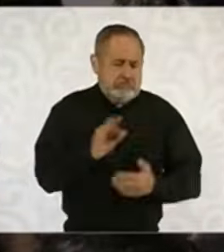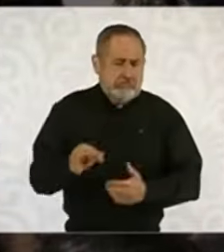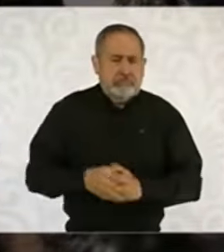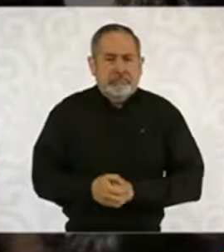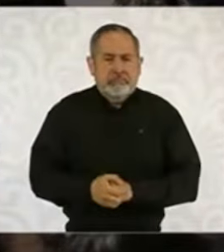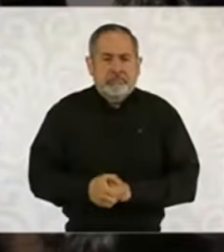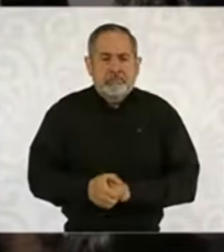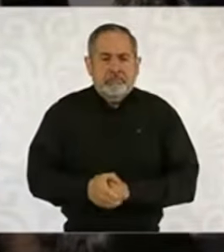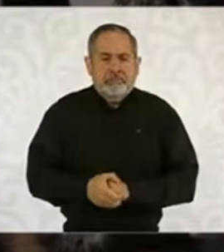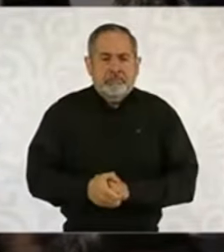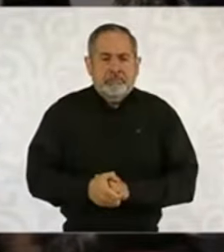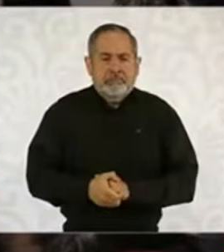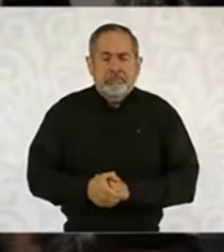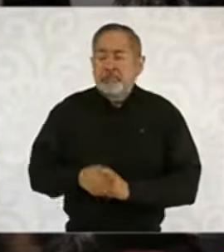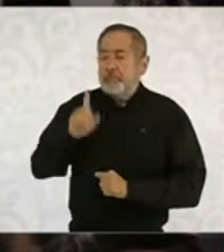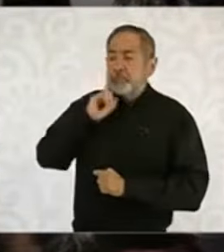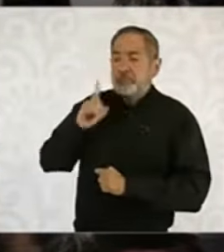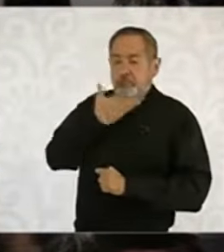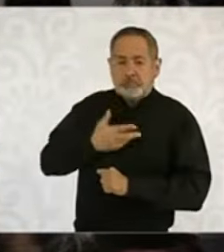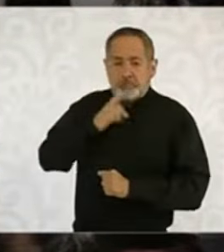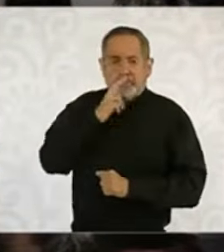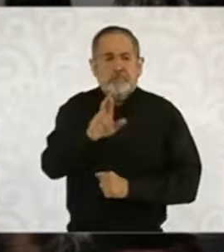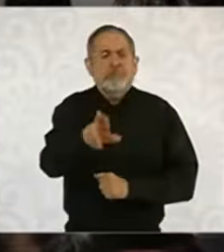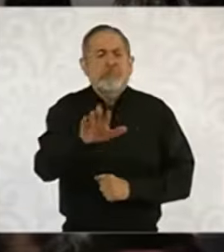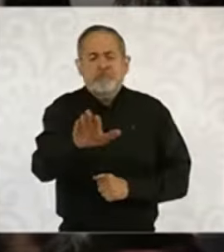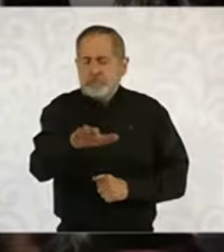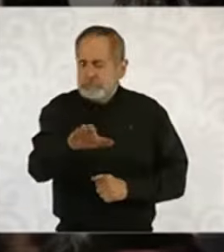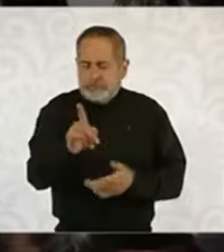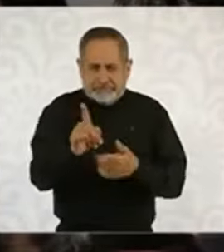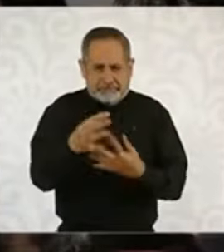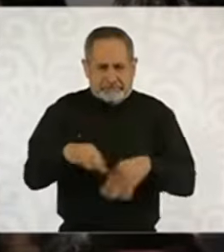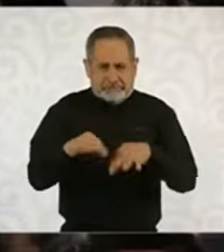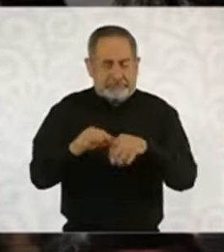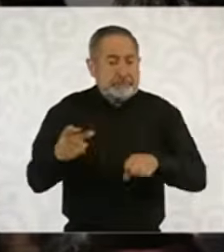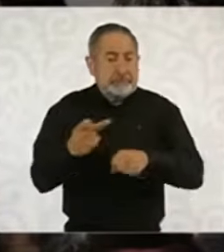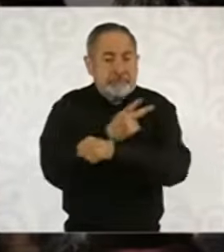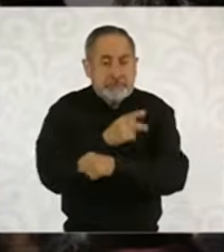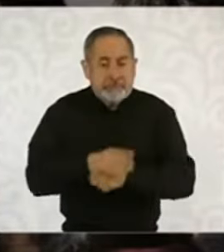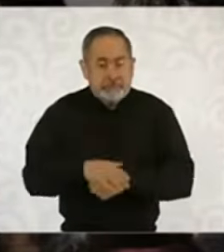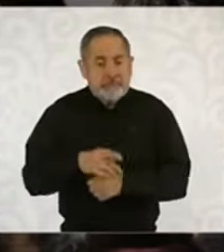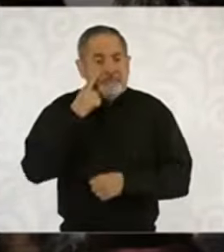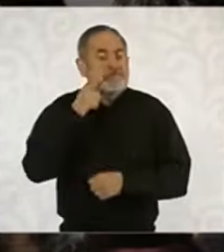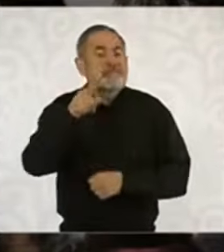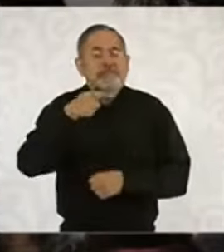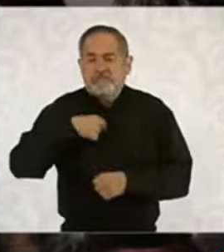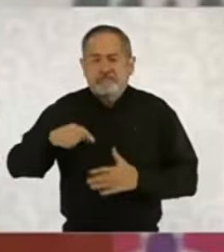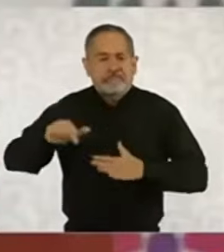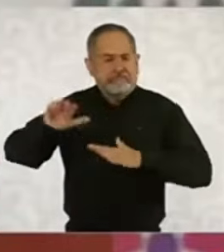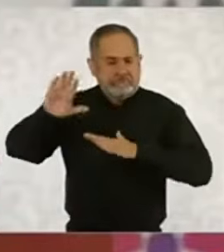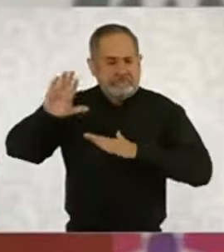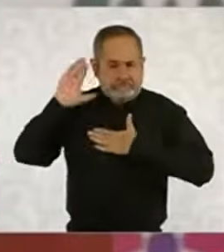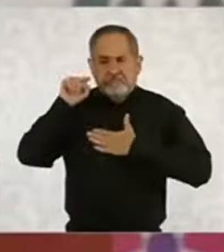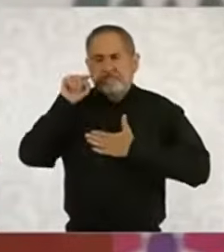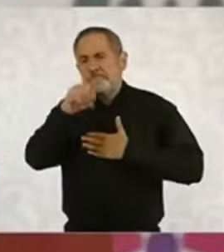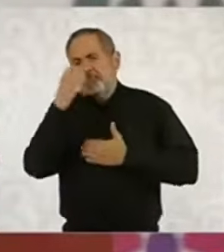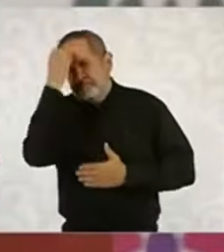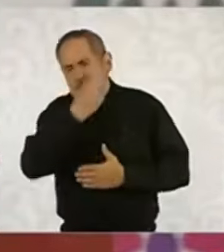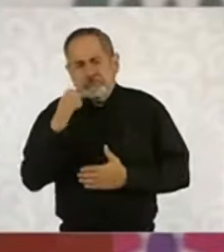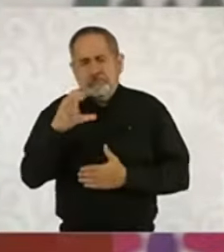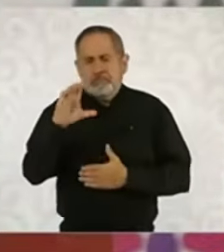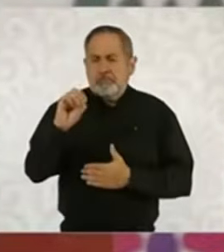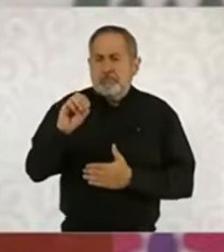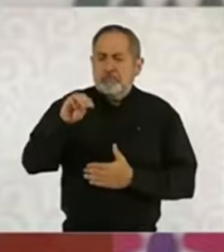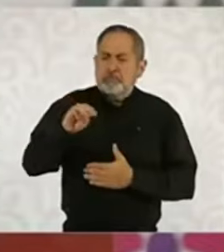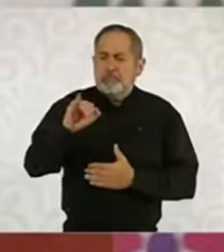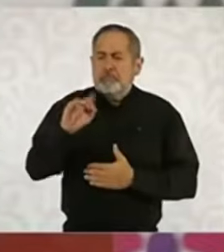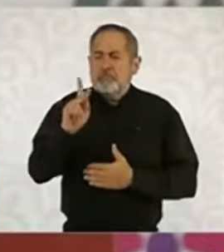Es importante, ¿qué pasó ahora? Nosotros nos comprometimos a desaparecer el examen del